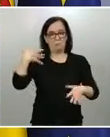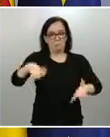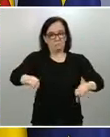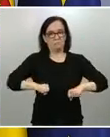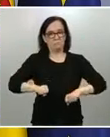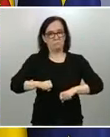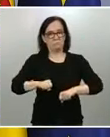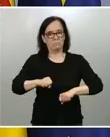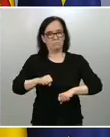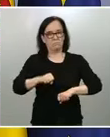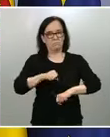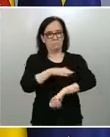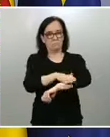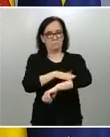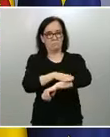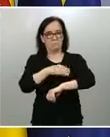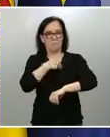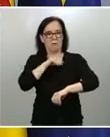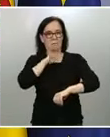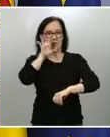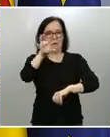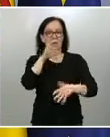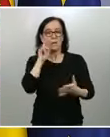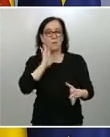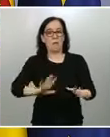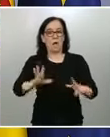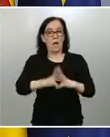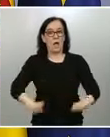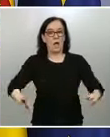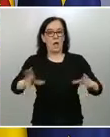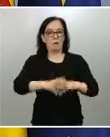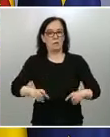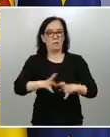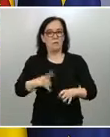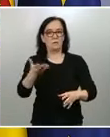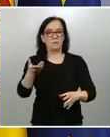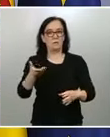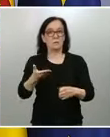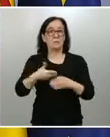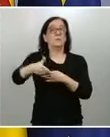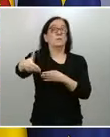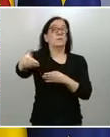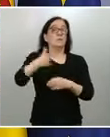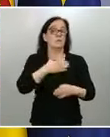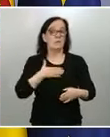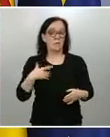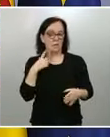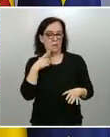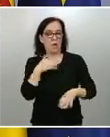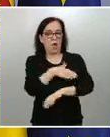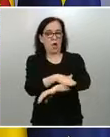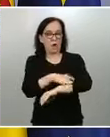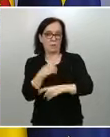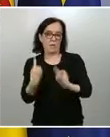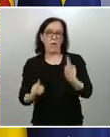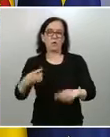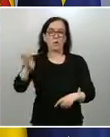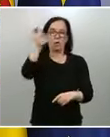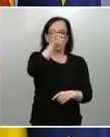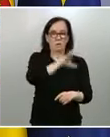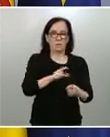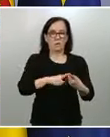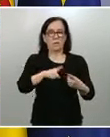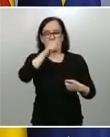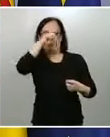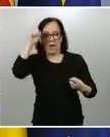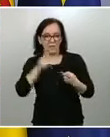parece que tiene ganas de volver a gobernar algún día y está gobernando en comunidades tan importantes como madrid andalucía